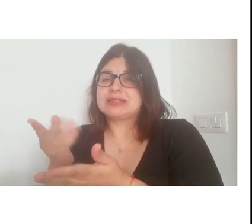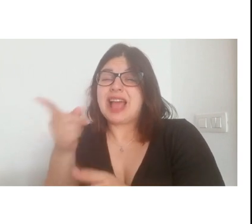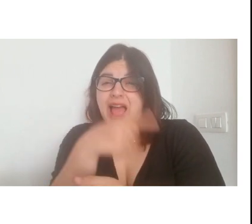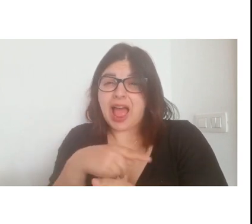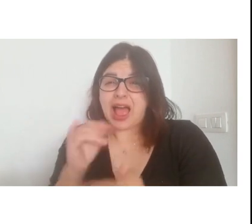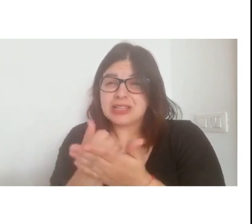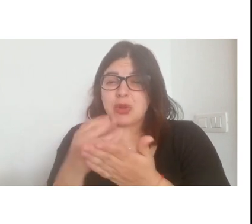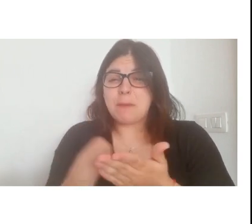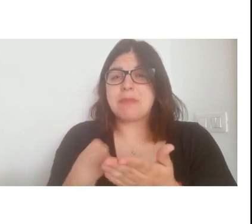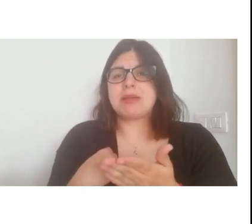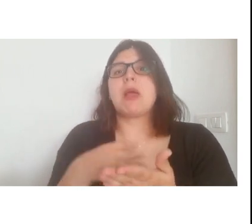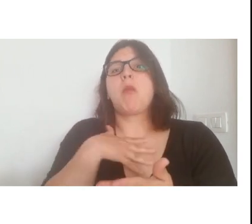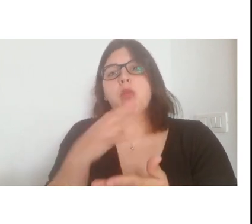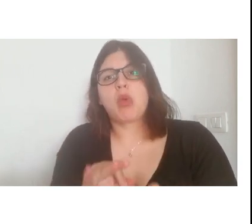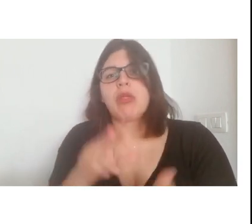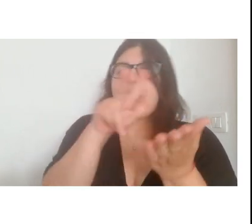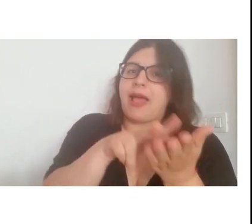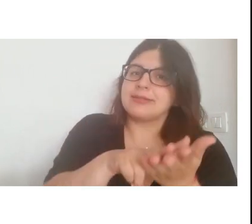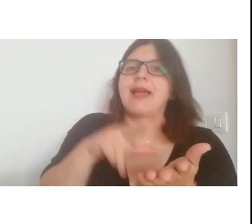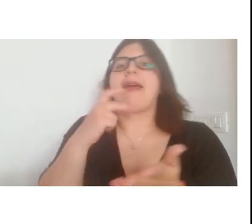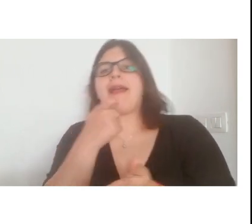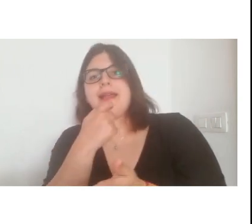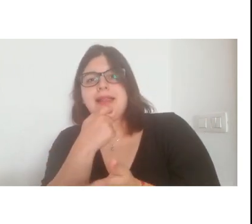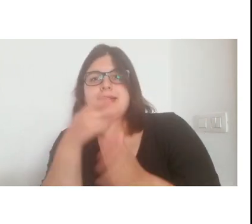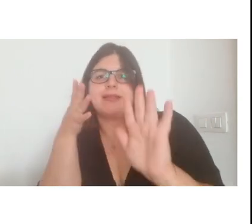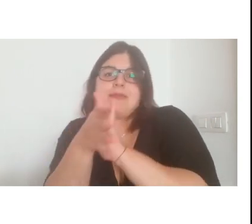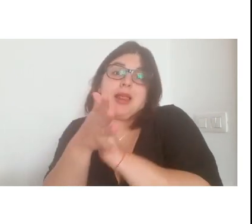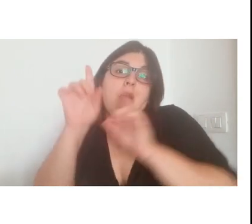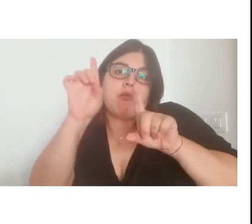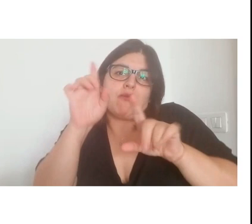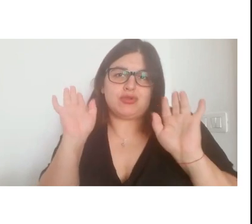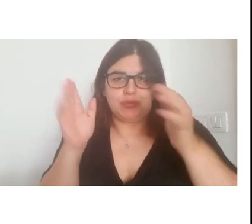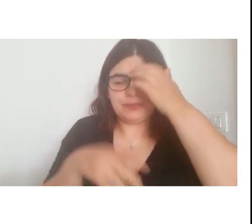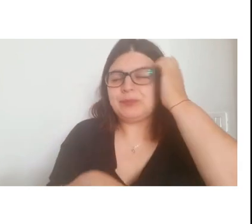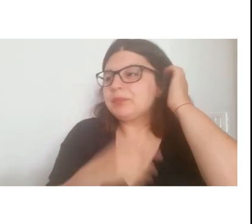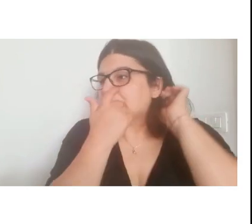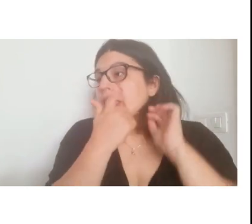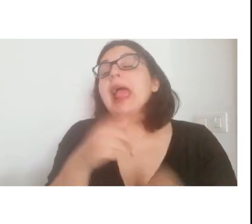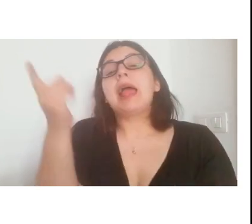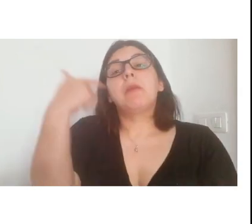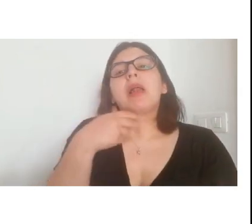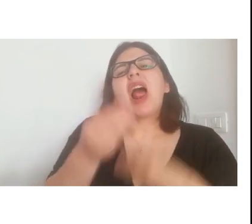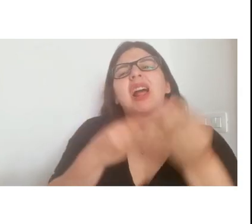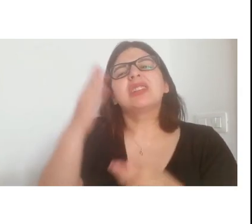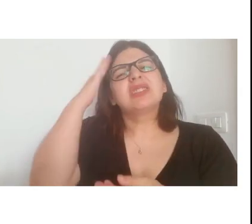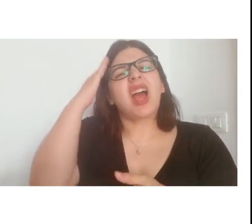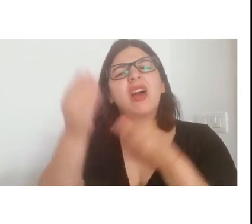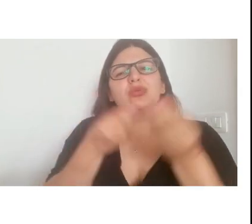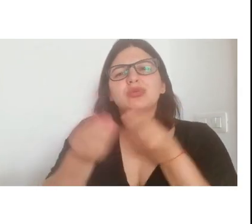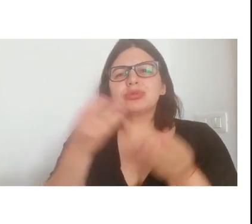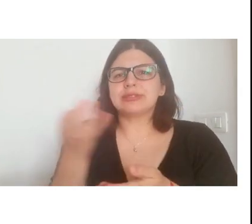religión ou valores sociais e cívicos. Na titoría